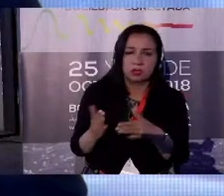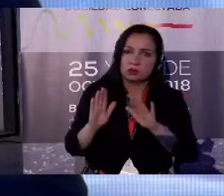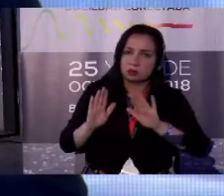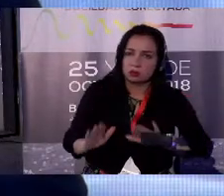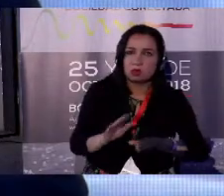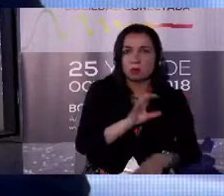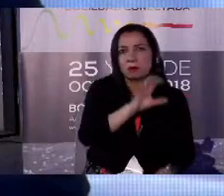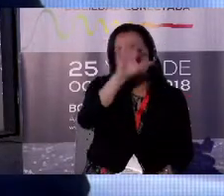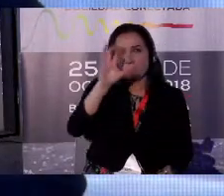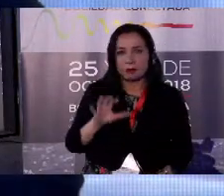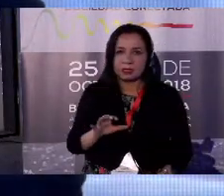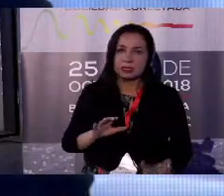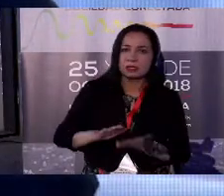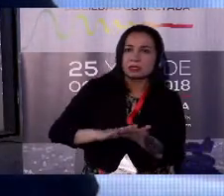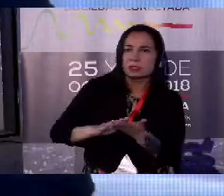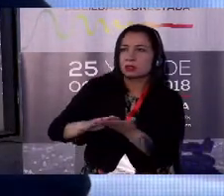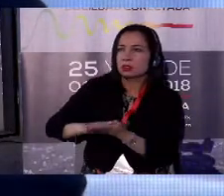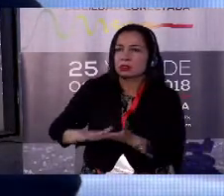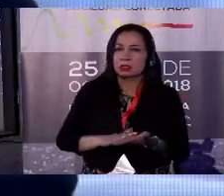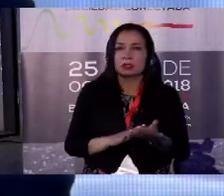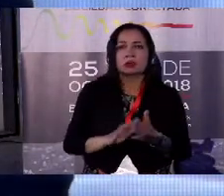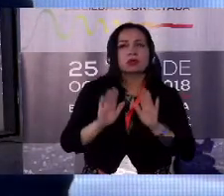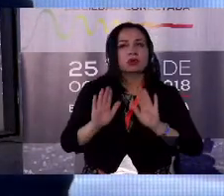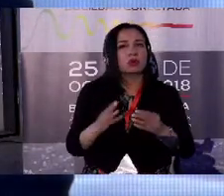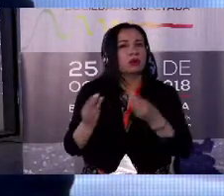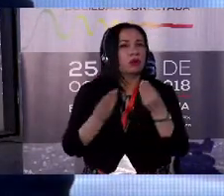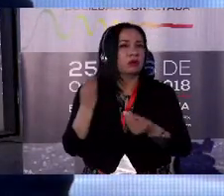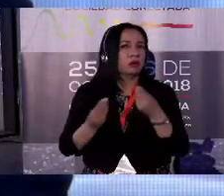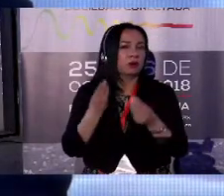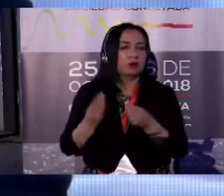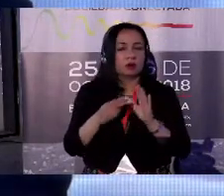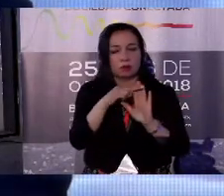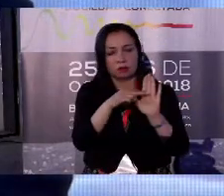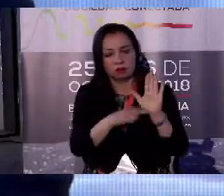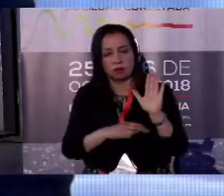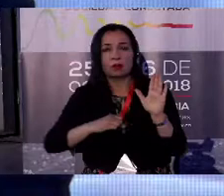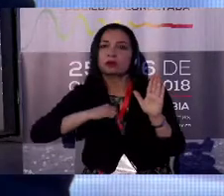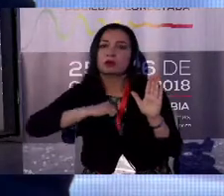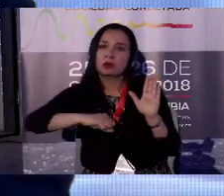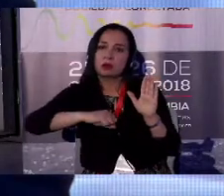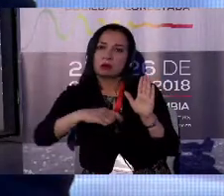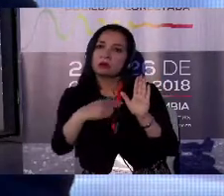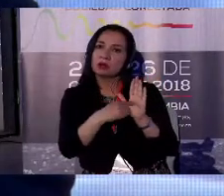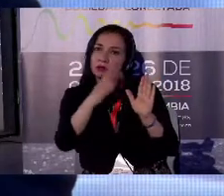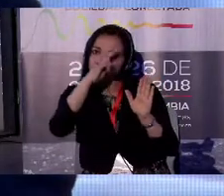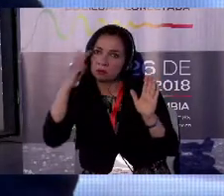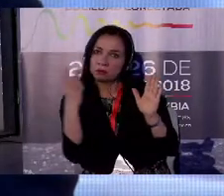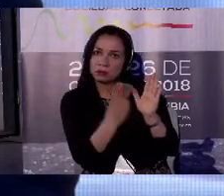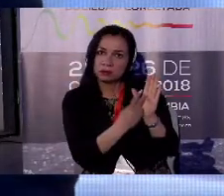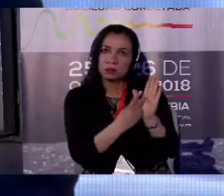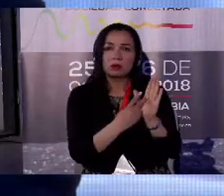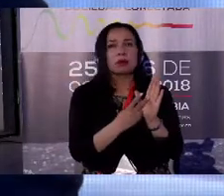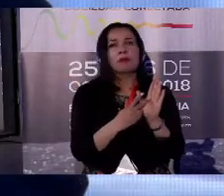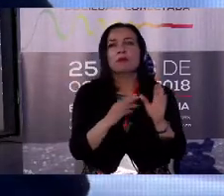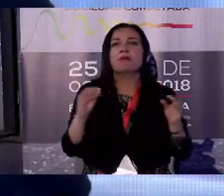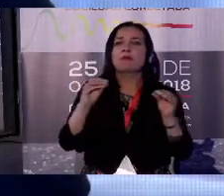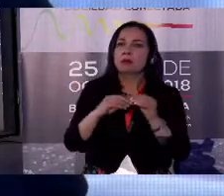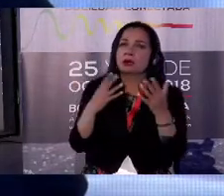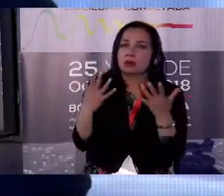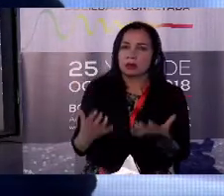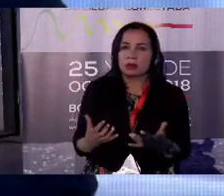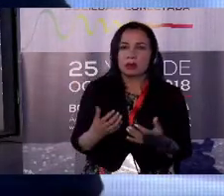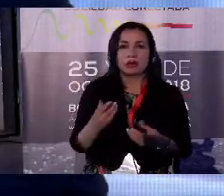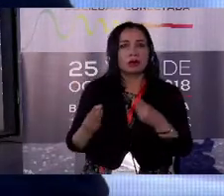en los países y que se haga principalmente tratando de seguir las normas de derecho y tratando de,